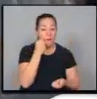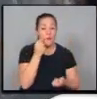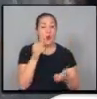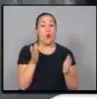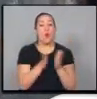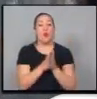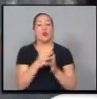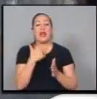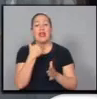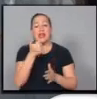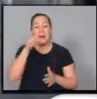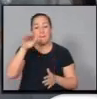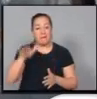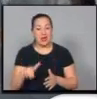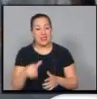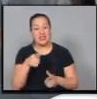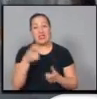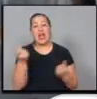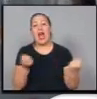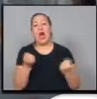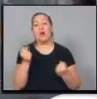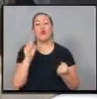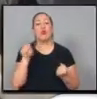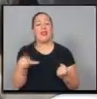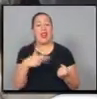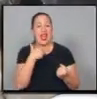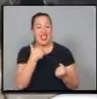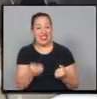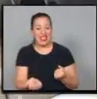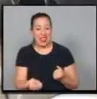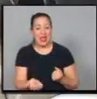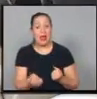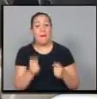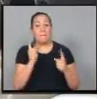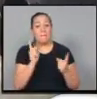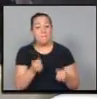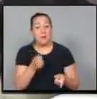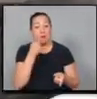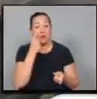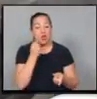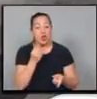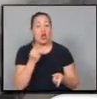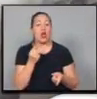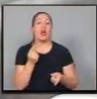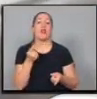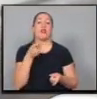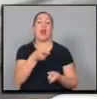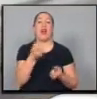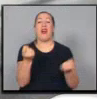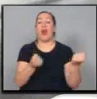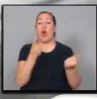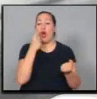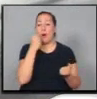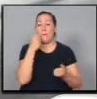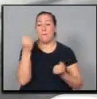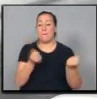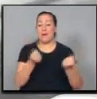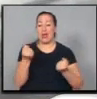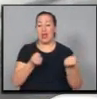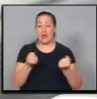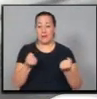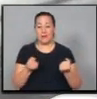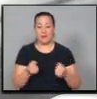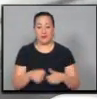con su hija menor y este era el auto que usaba la chica. Bueno, ese día lo utilizó Roberto Fernández Montes.